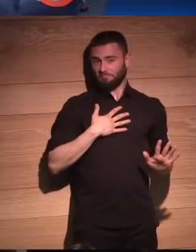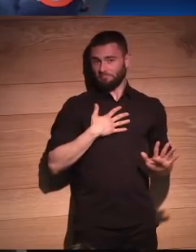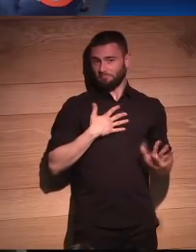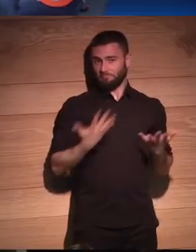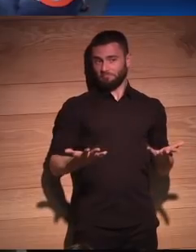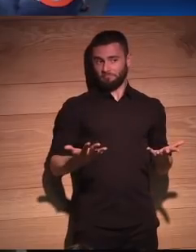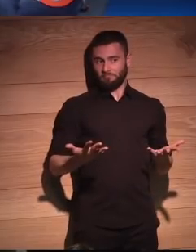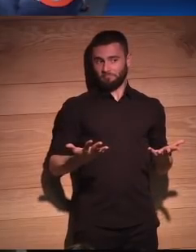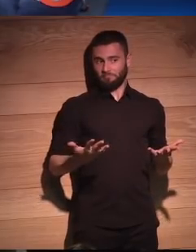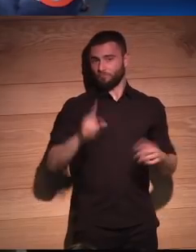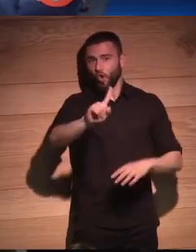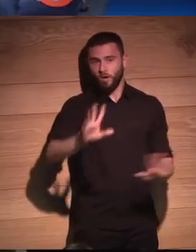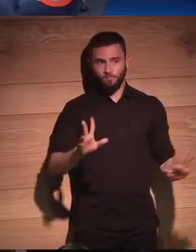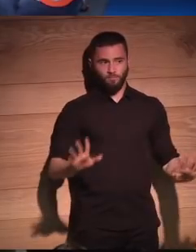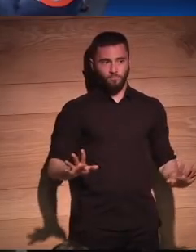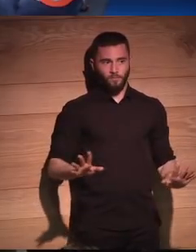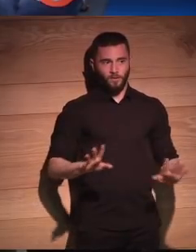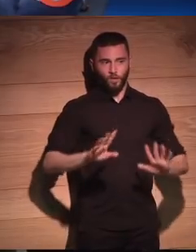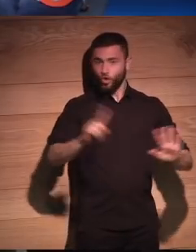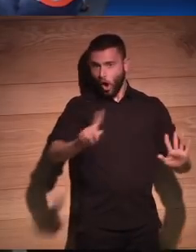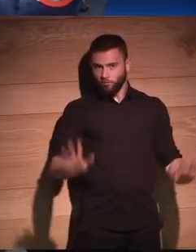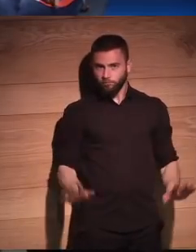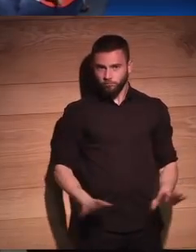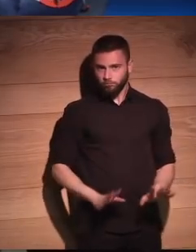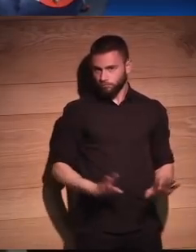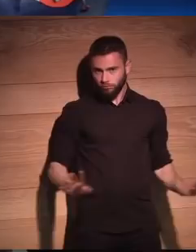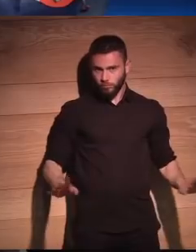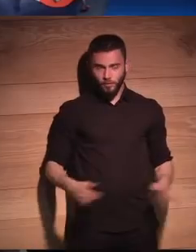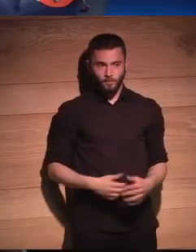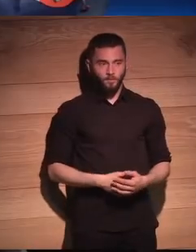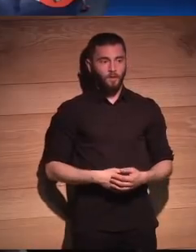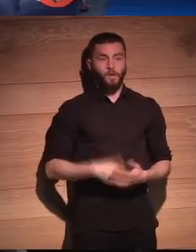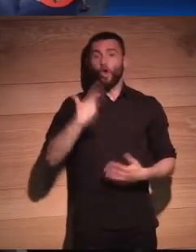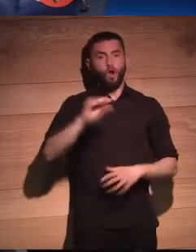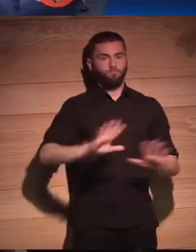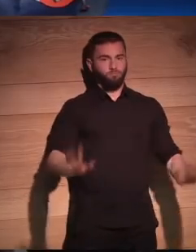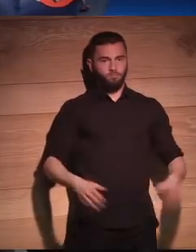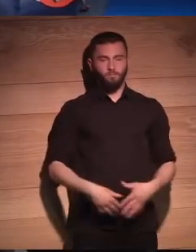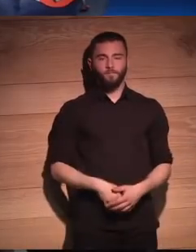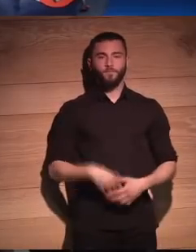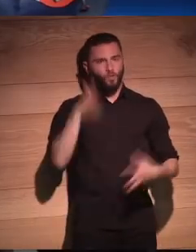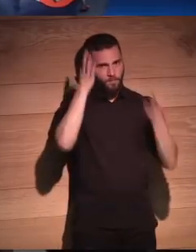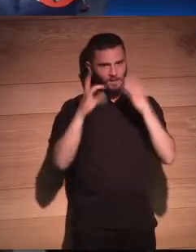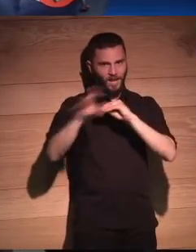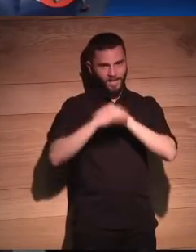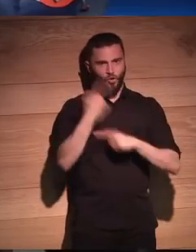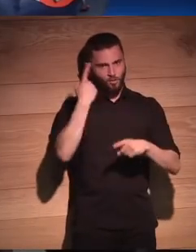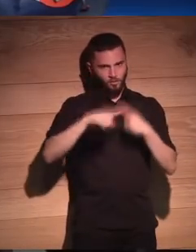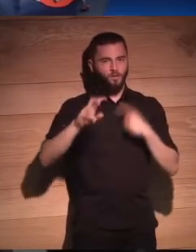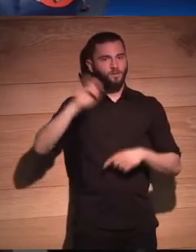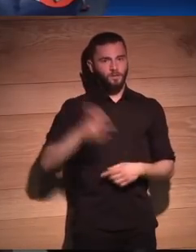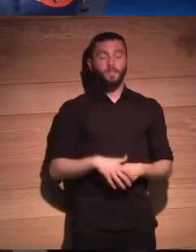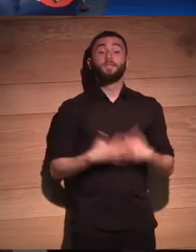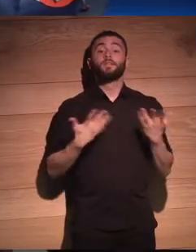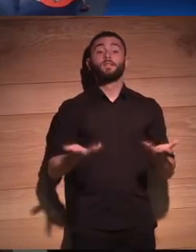no. Es la respuesta es no. Taxativamente no. Yo te voy a poner un matiz de otra cosa. Mira, al